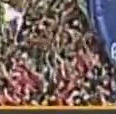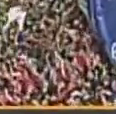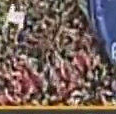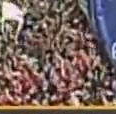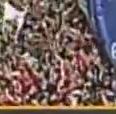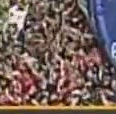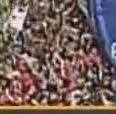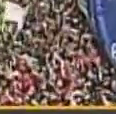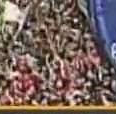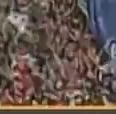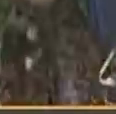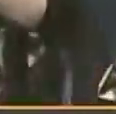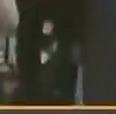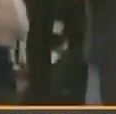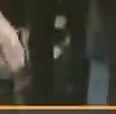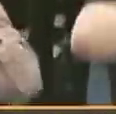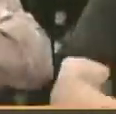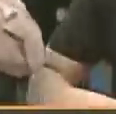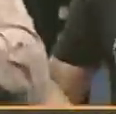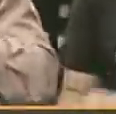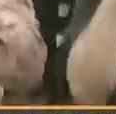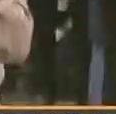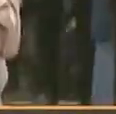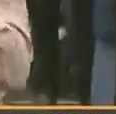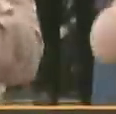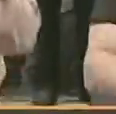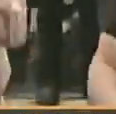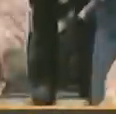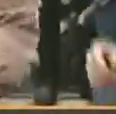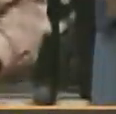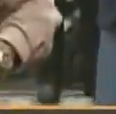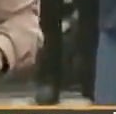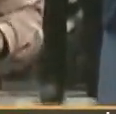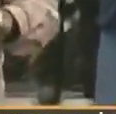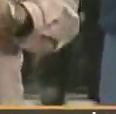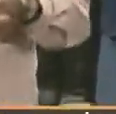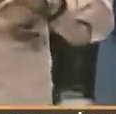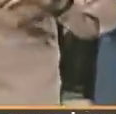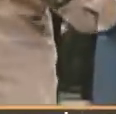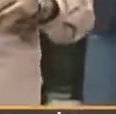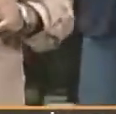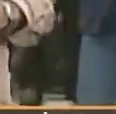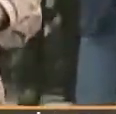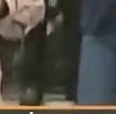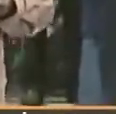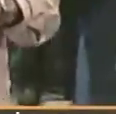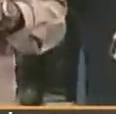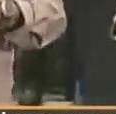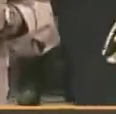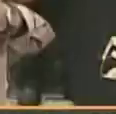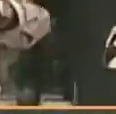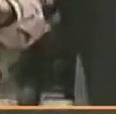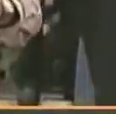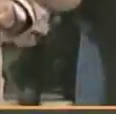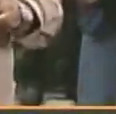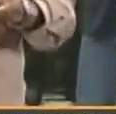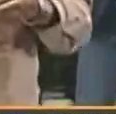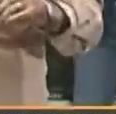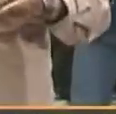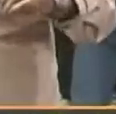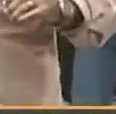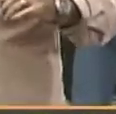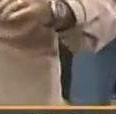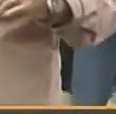es precisamente el estado Barinas, donde viene y donde llega al reencuentro con ese pueblo, con las raíces y con la